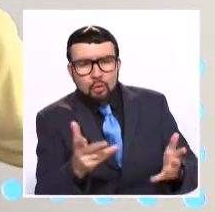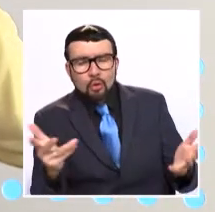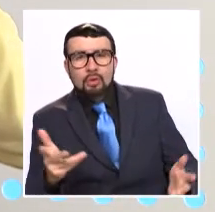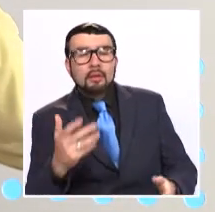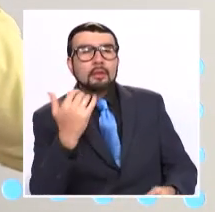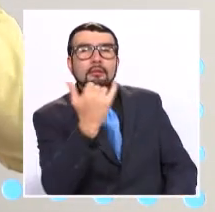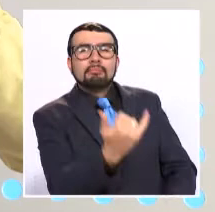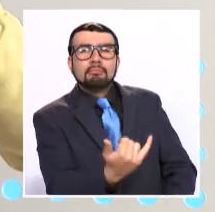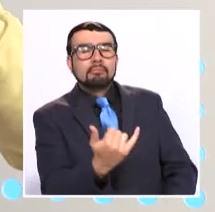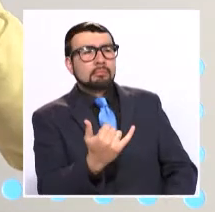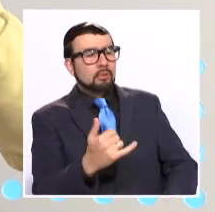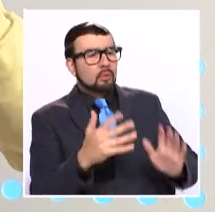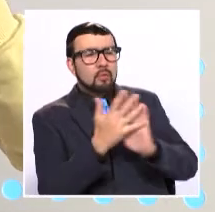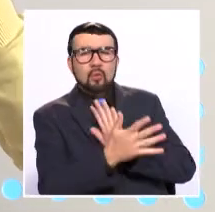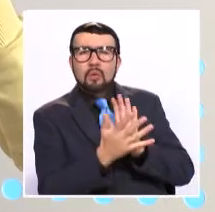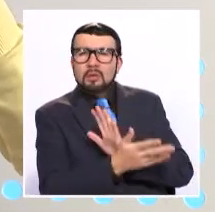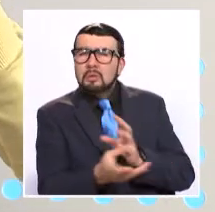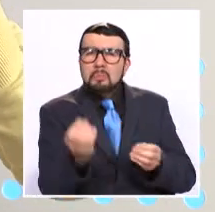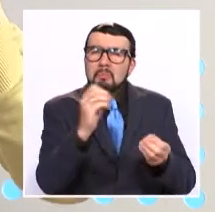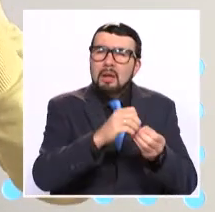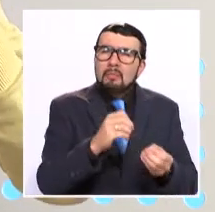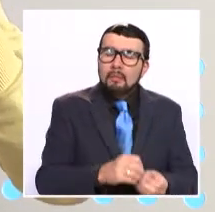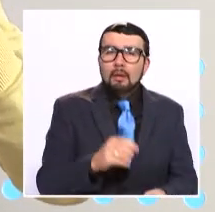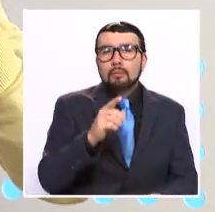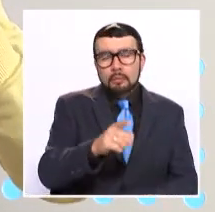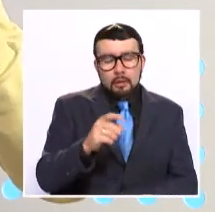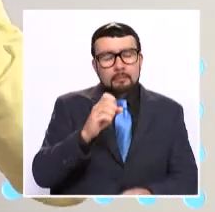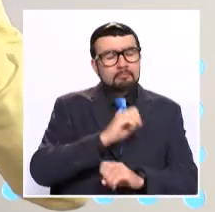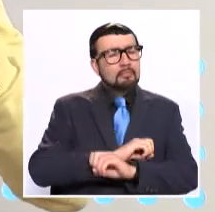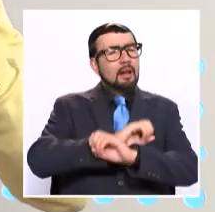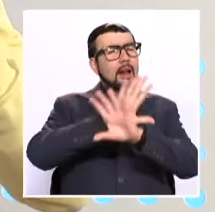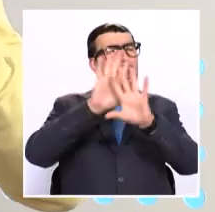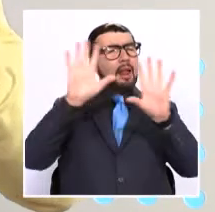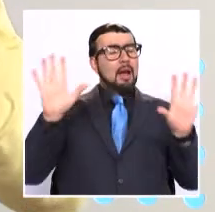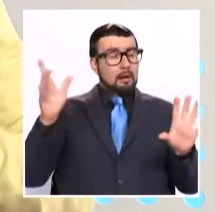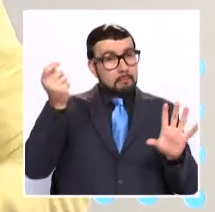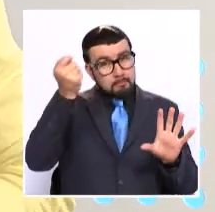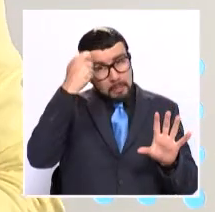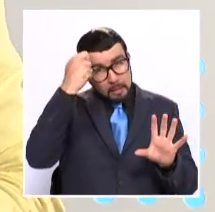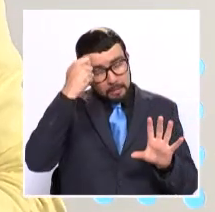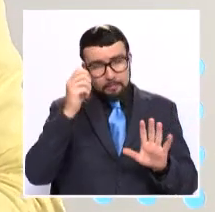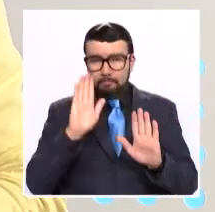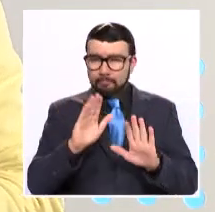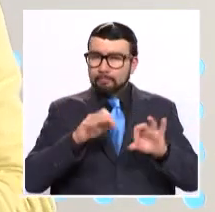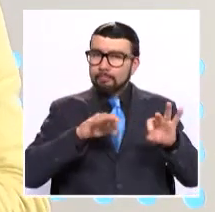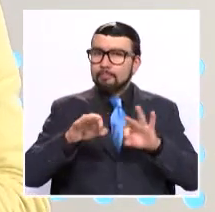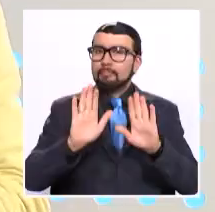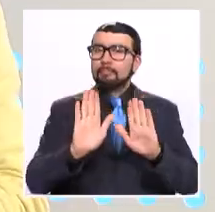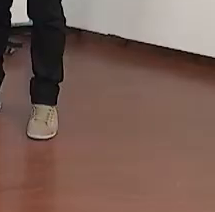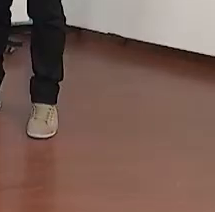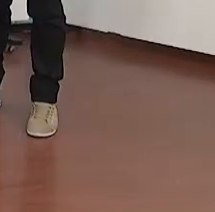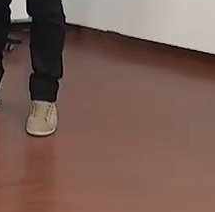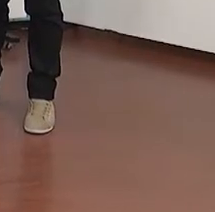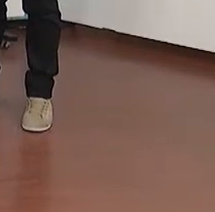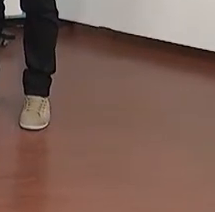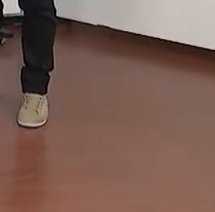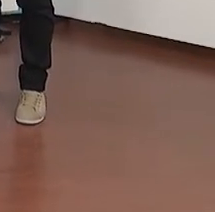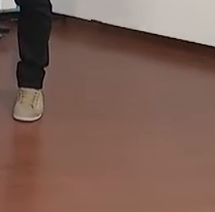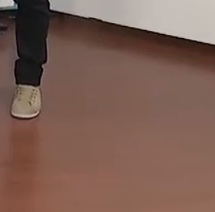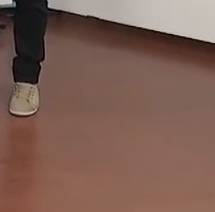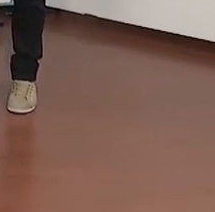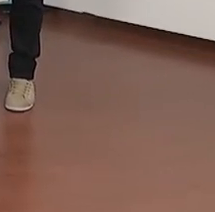y información para que ustedes la tengan muy presente como manera preventiva. Ya regresamos.